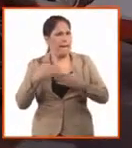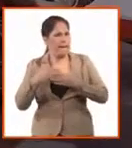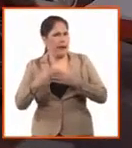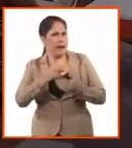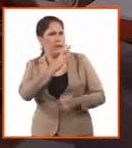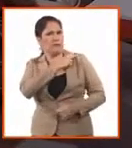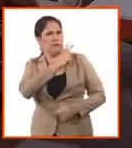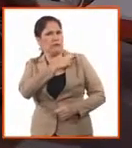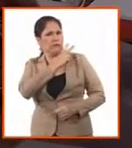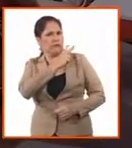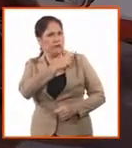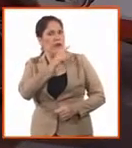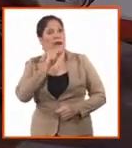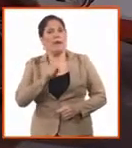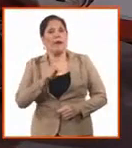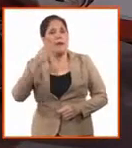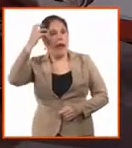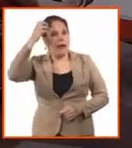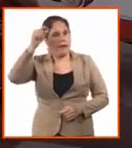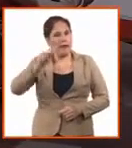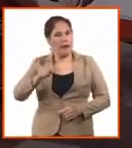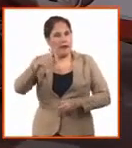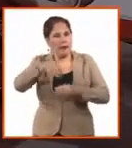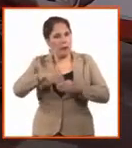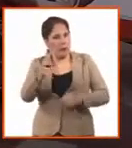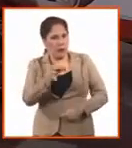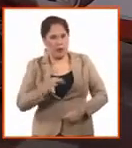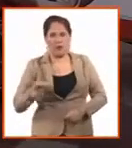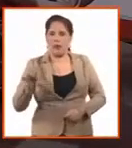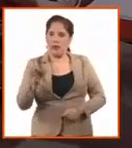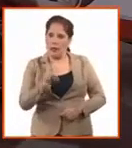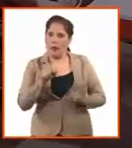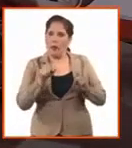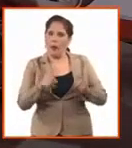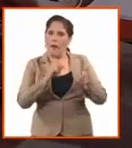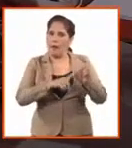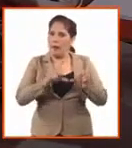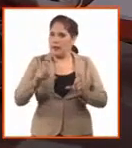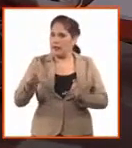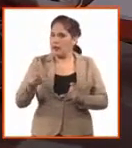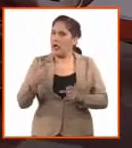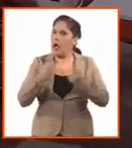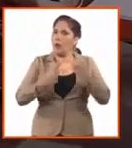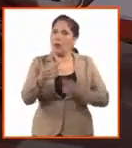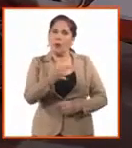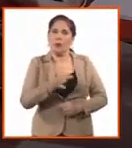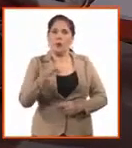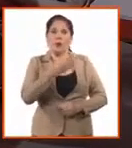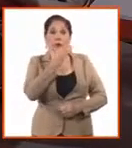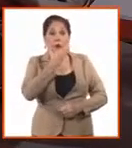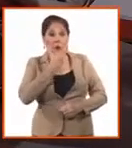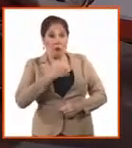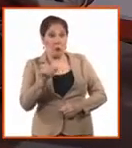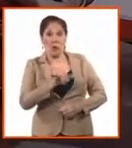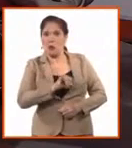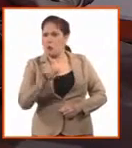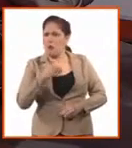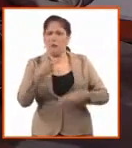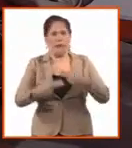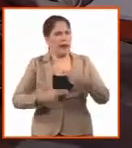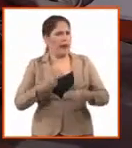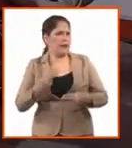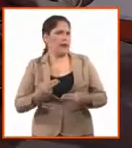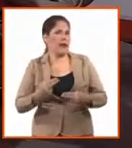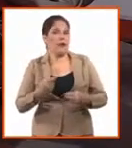de intendentes del municipio o al frente del partido en municipios o desarrollando la vacuna